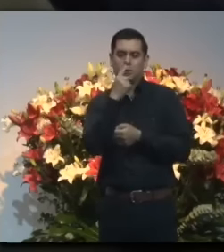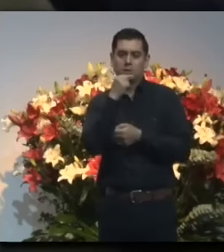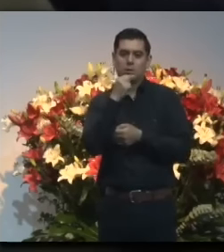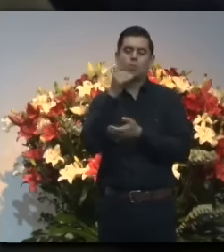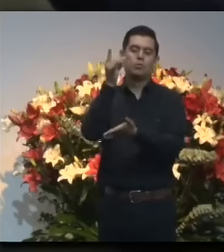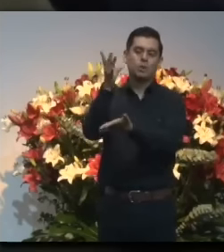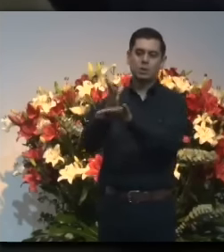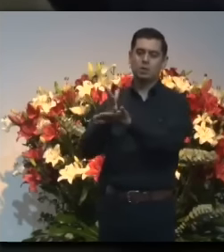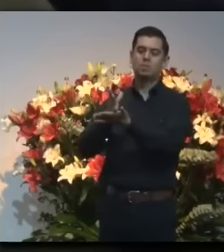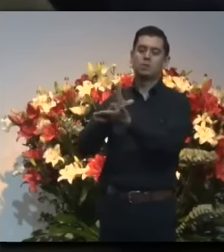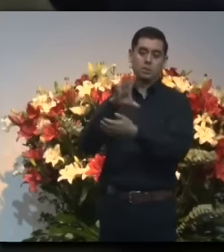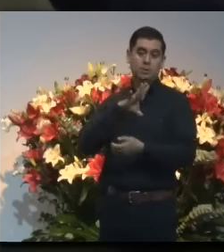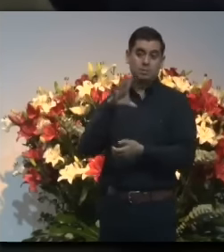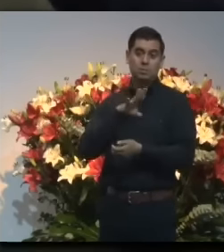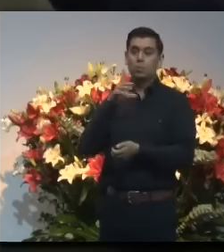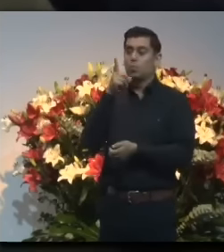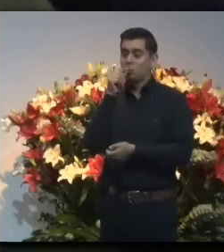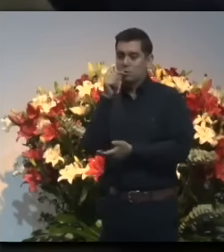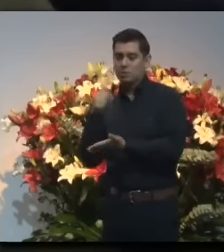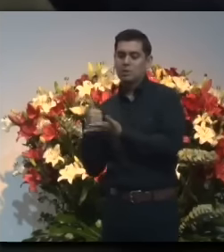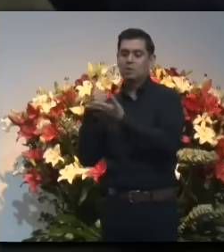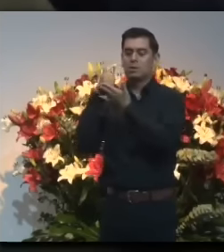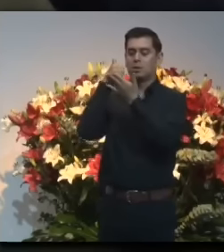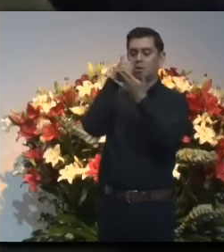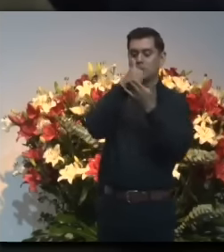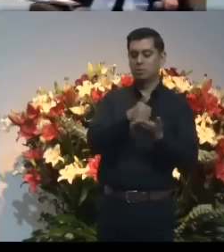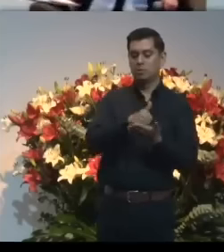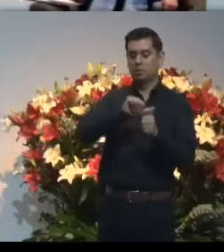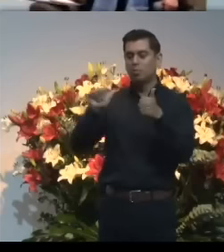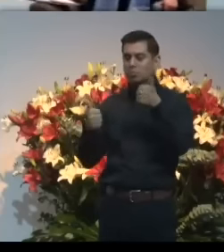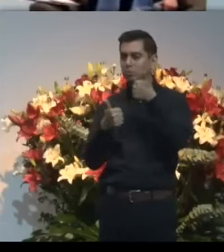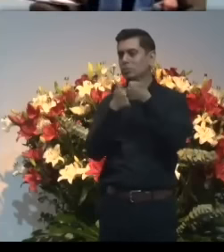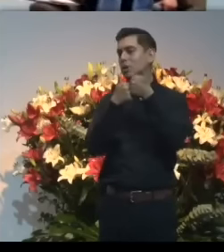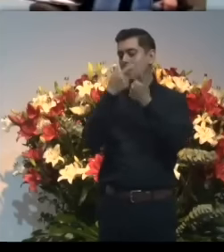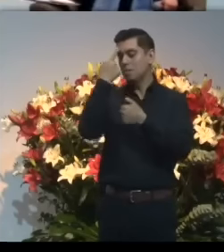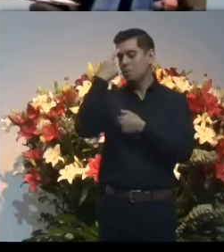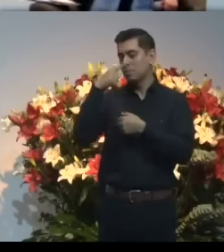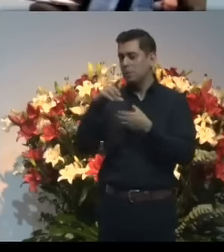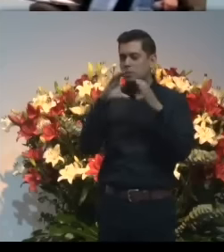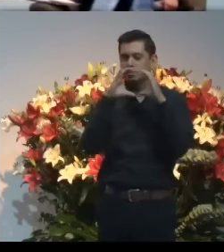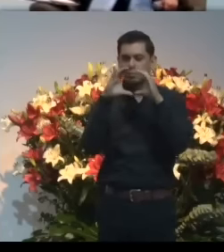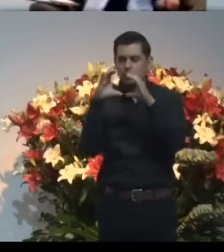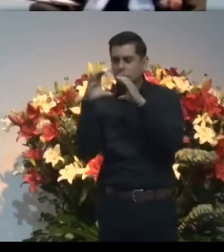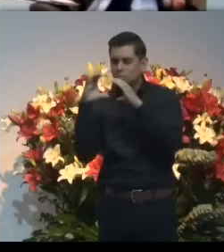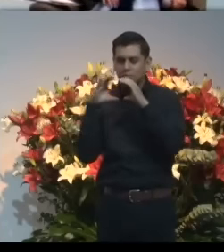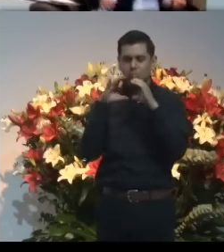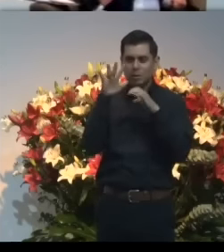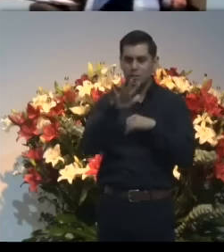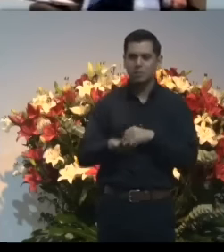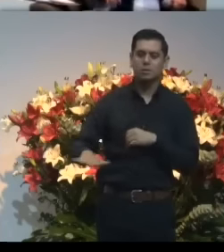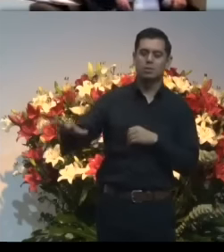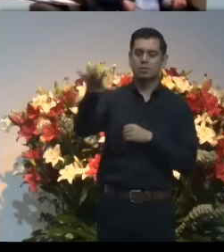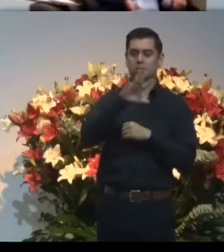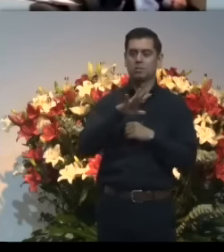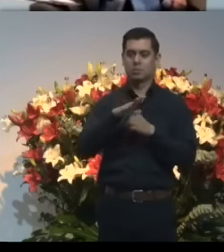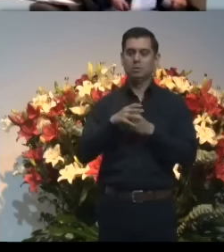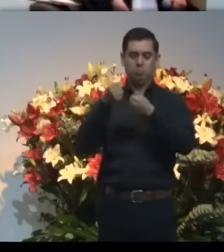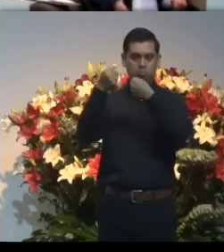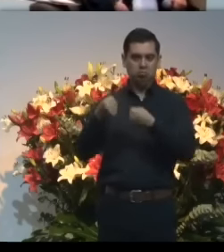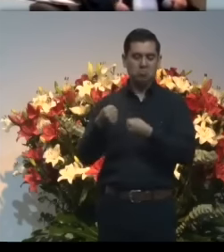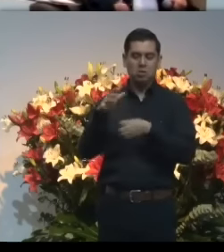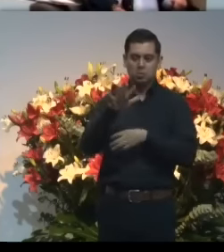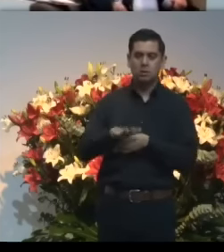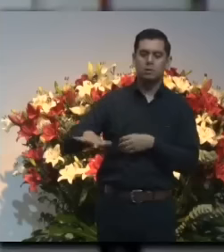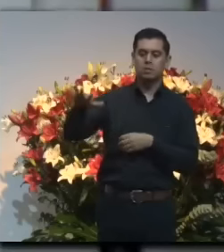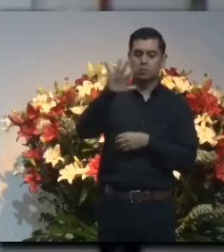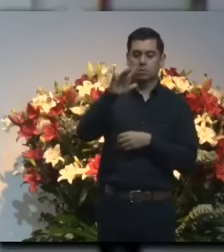auxiliar, básicamente para cuidar los edificios delegacionales, para hacer algo de seguridad pública. Yo misma le entregué al gobierno